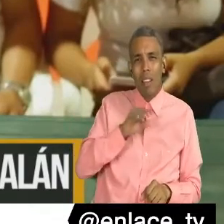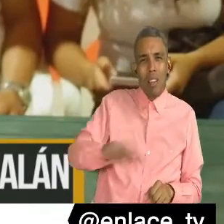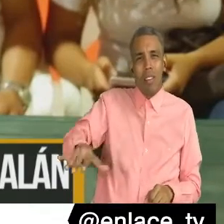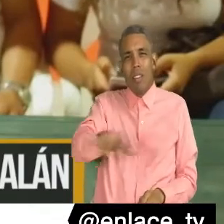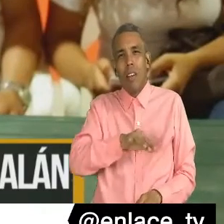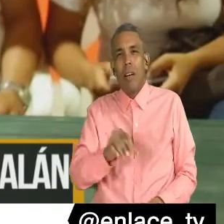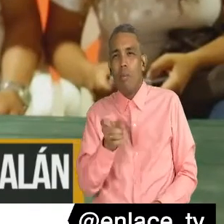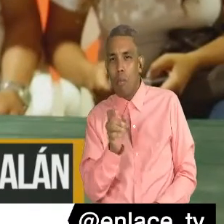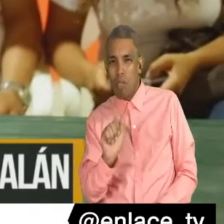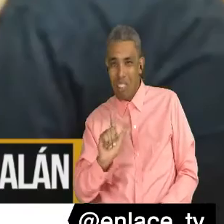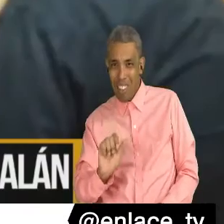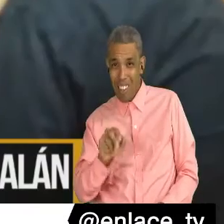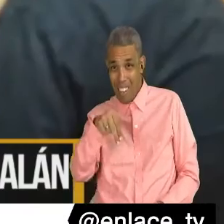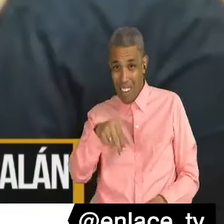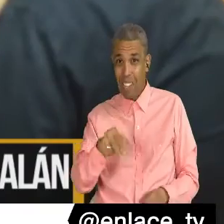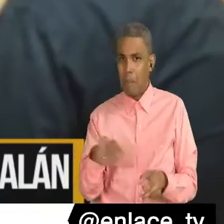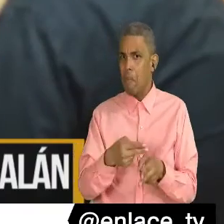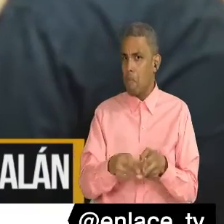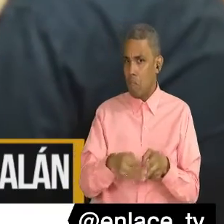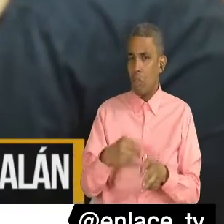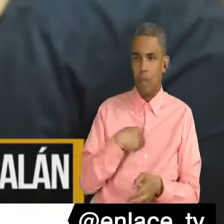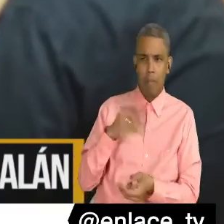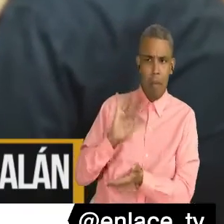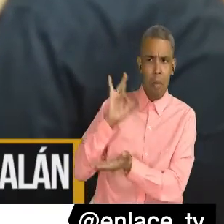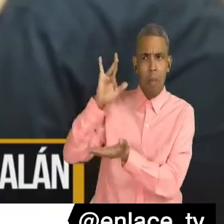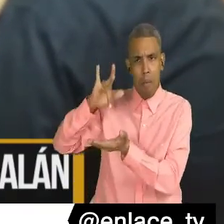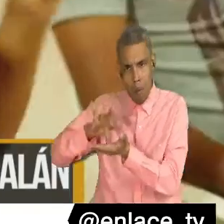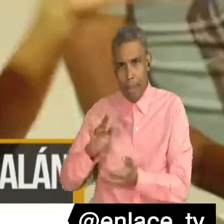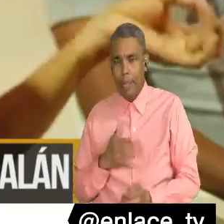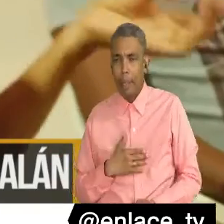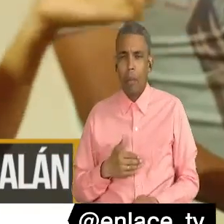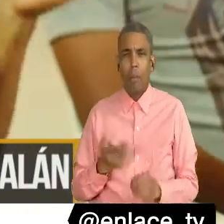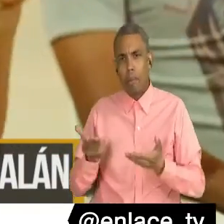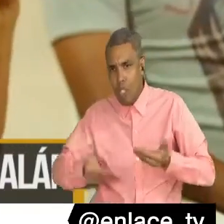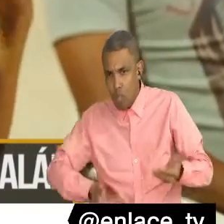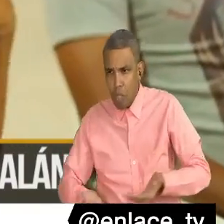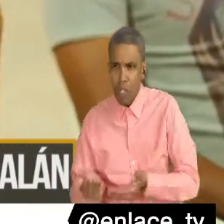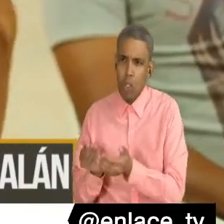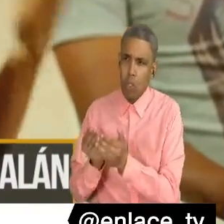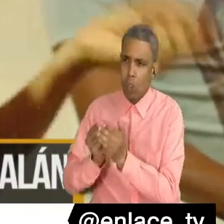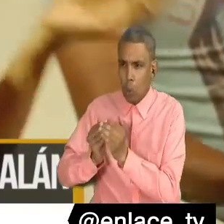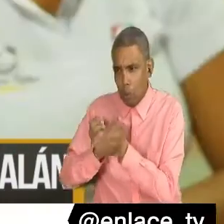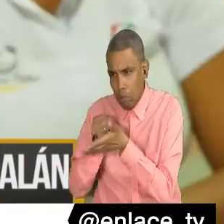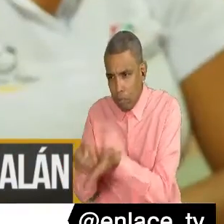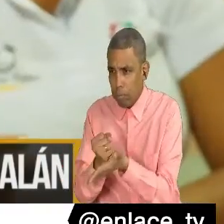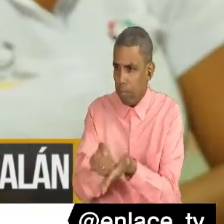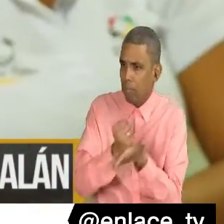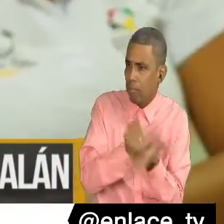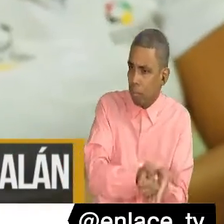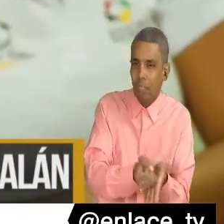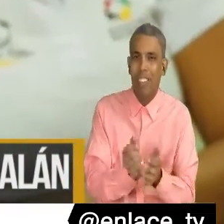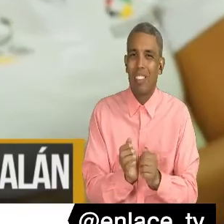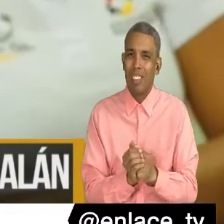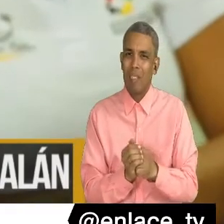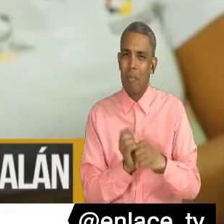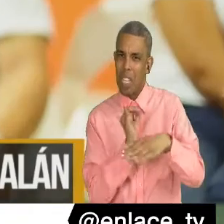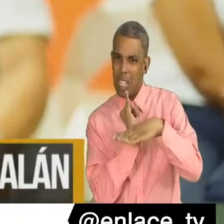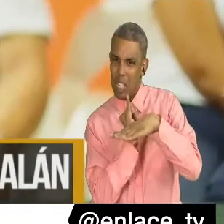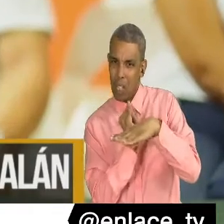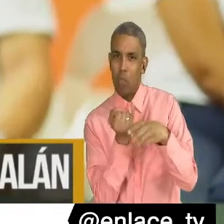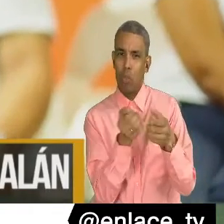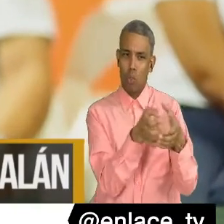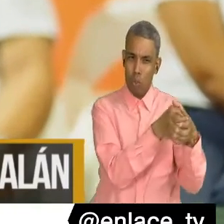Estaremos allí en próximos días entregando lo mejor de nuestros servicios con el apoyo institucional de todas las entidades que nos